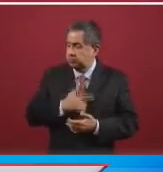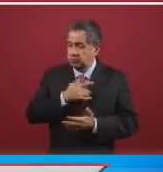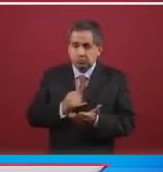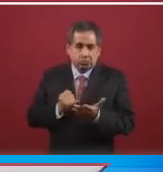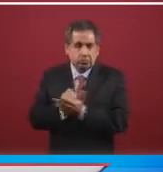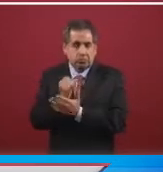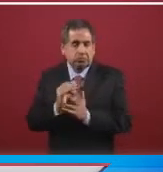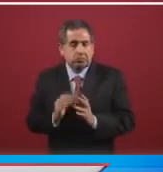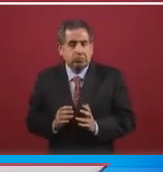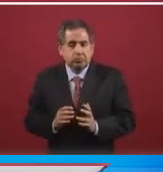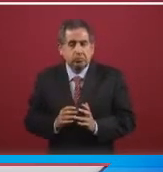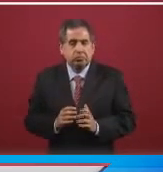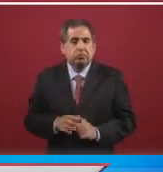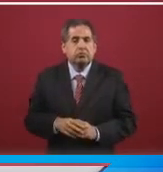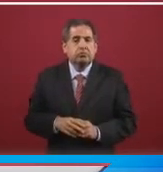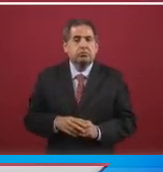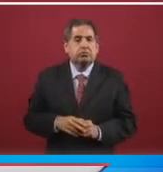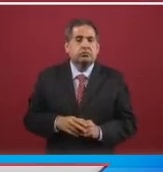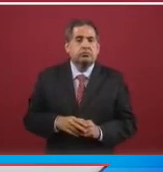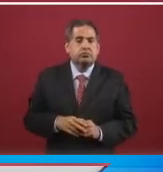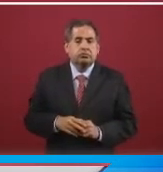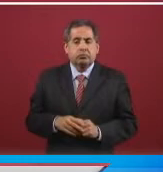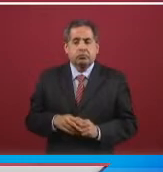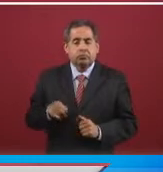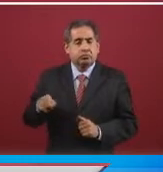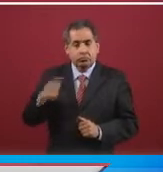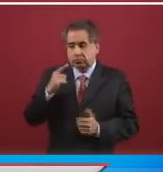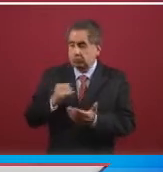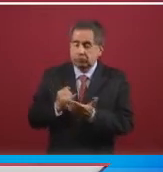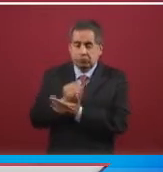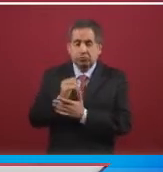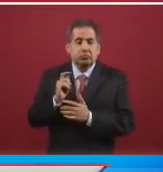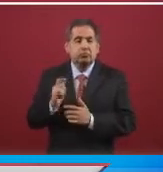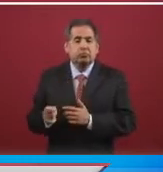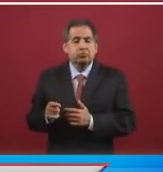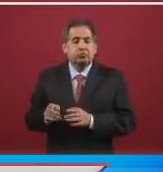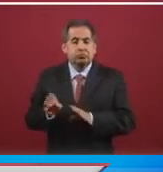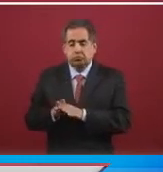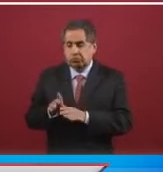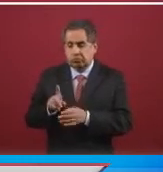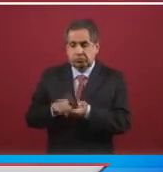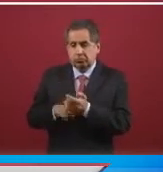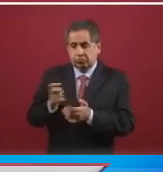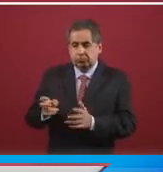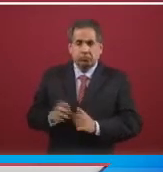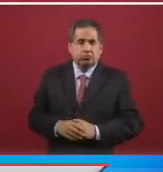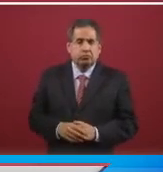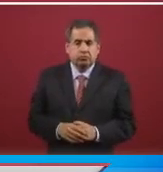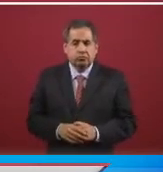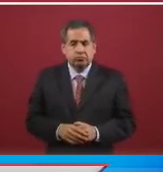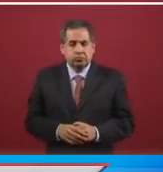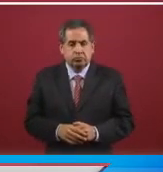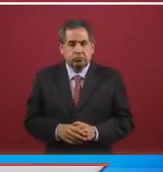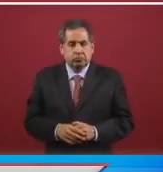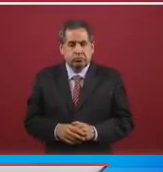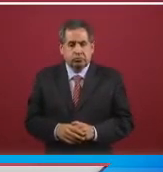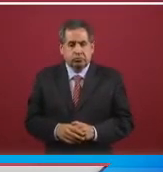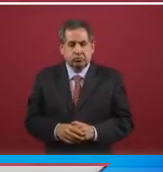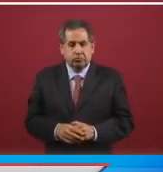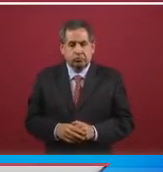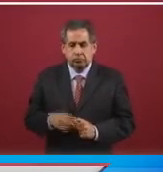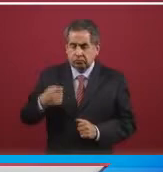autónomo. Anteriormente el poder de poderes era el del presidente, pero ahora hay una verdadera separación de poderes. Es un logro de la